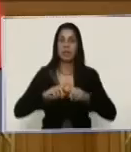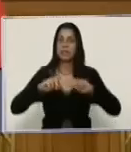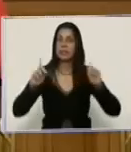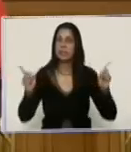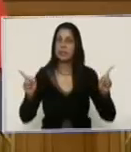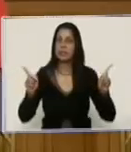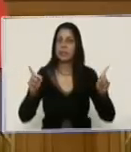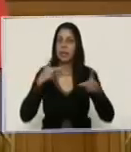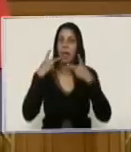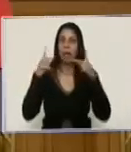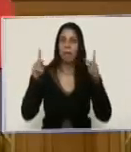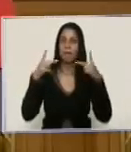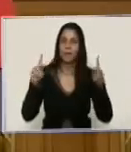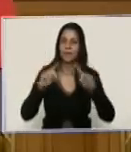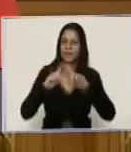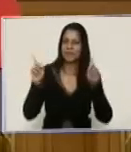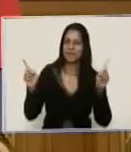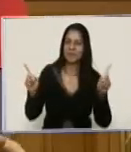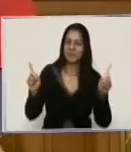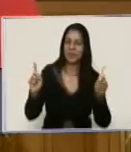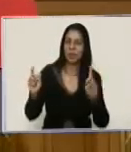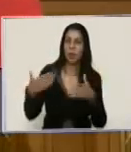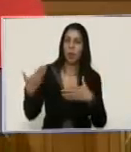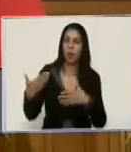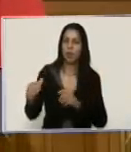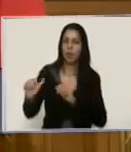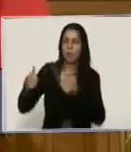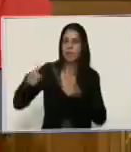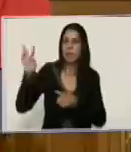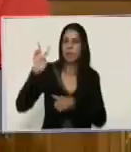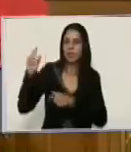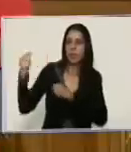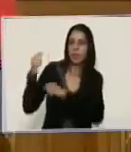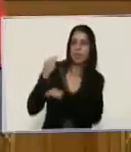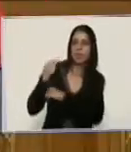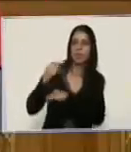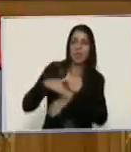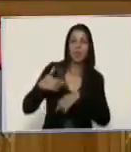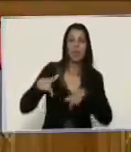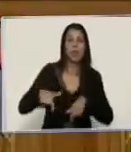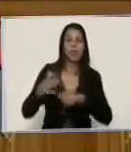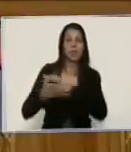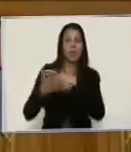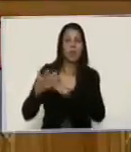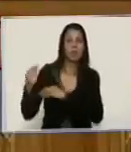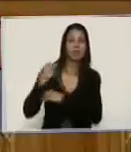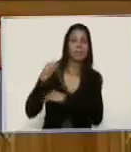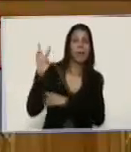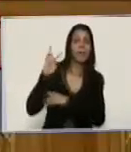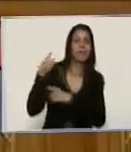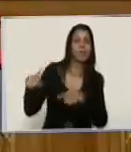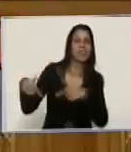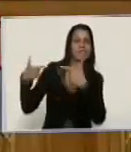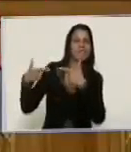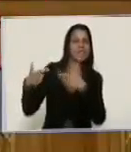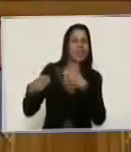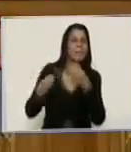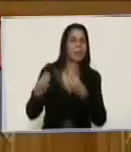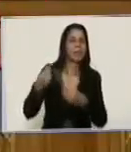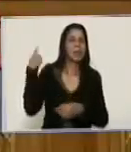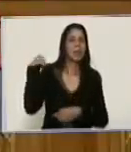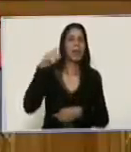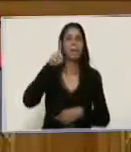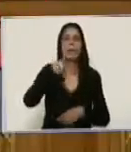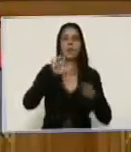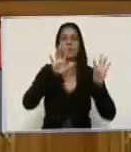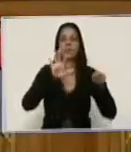publicidad. Ahora, ¿cuándo comenzó este conflicto con Venezuela? Bueno, este conflicto con Venezuela comenzó en